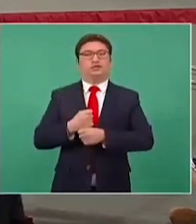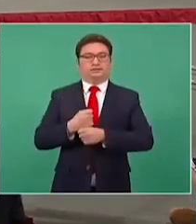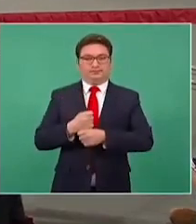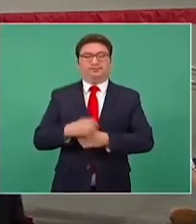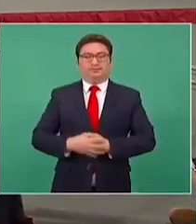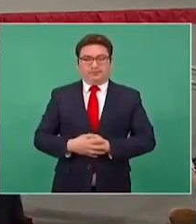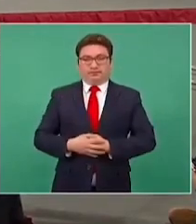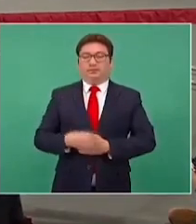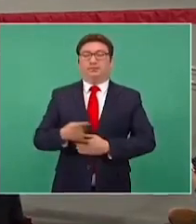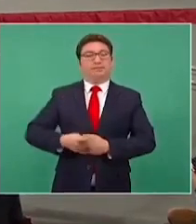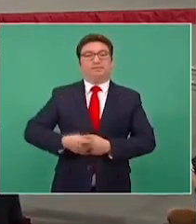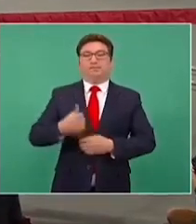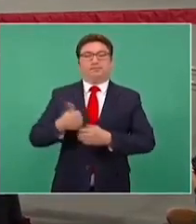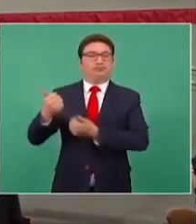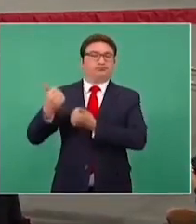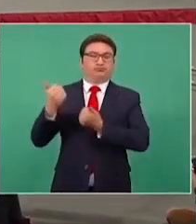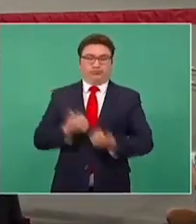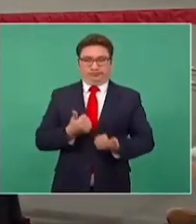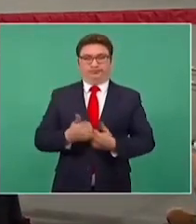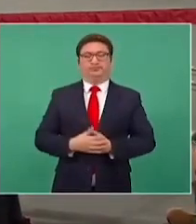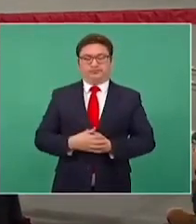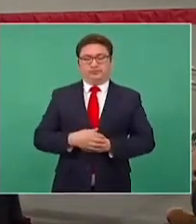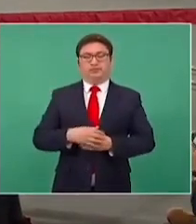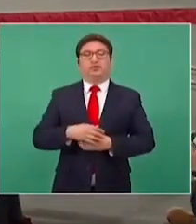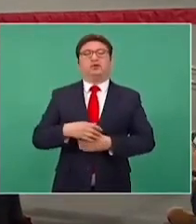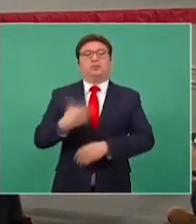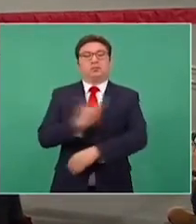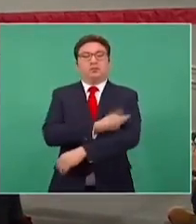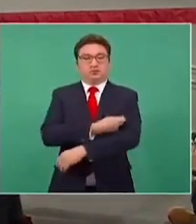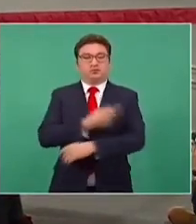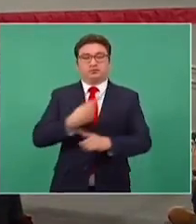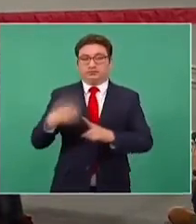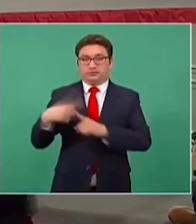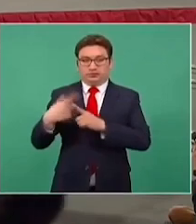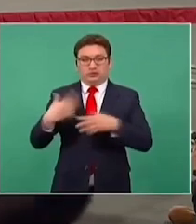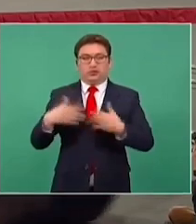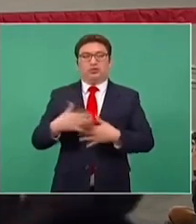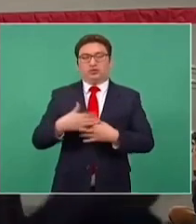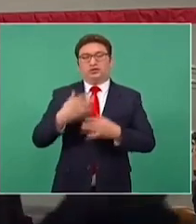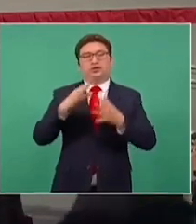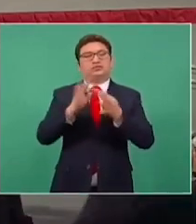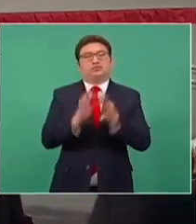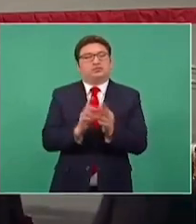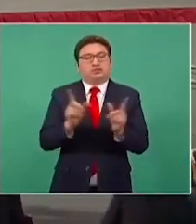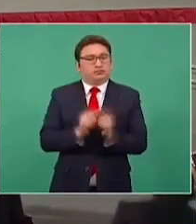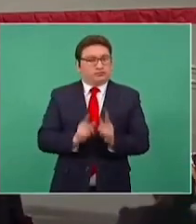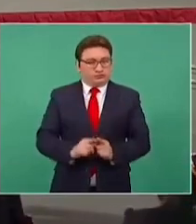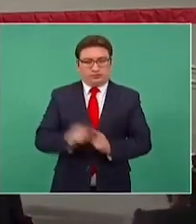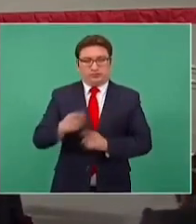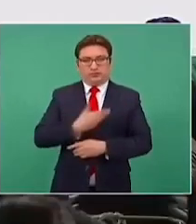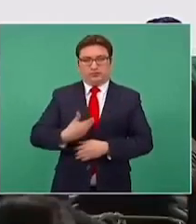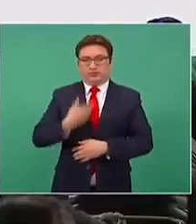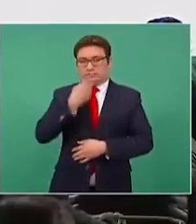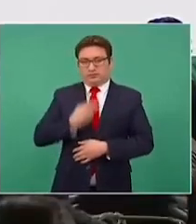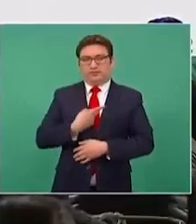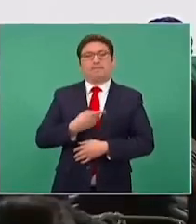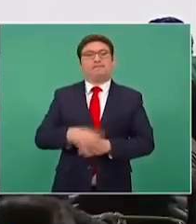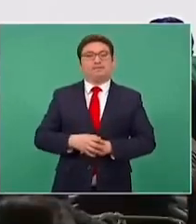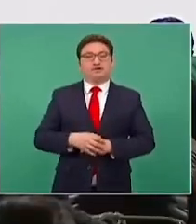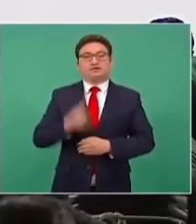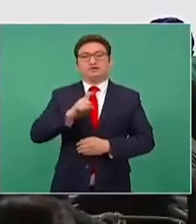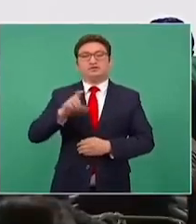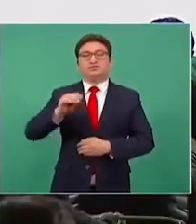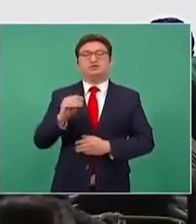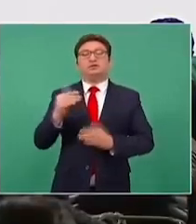de México, Tamaulipas y un caso sospechoso en Sinaloa. Así que solo se tienen 23